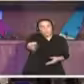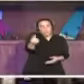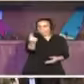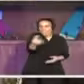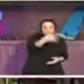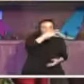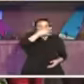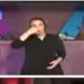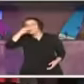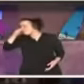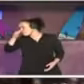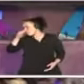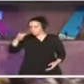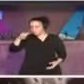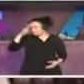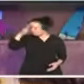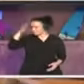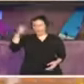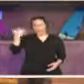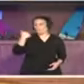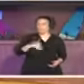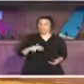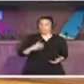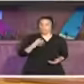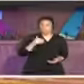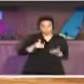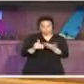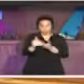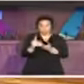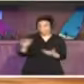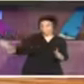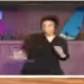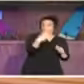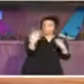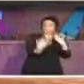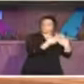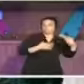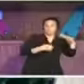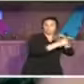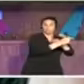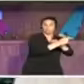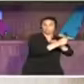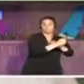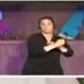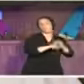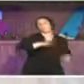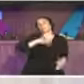por la corrupción. Si un día lo papela, al otro lo